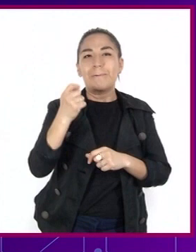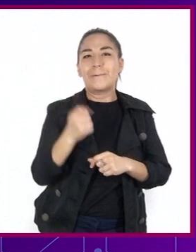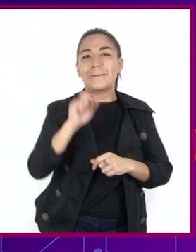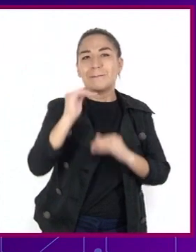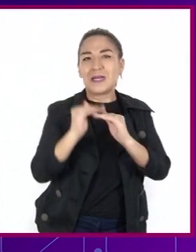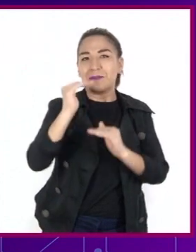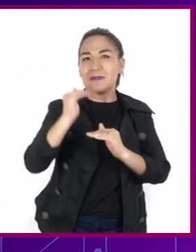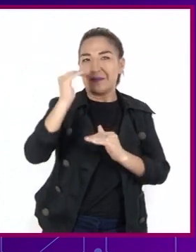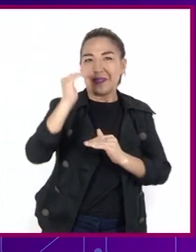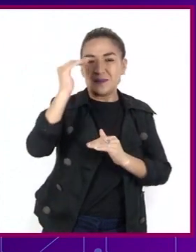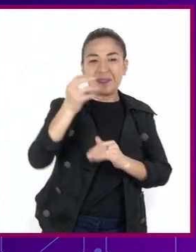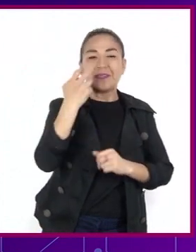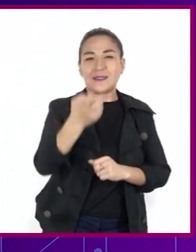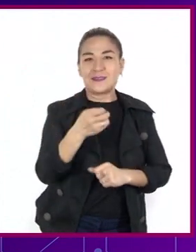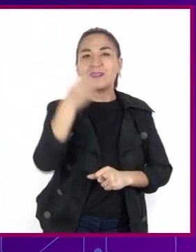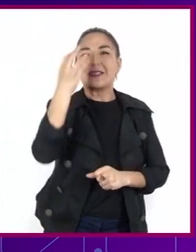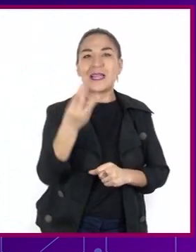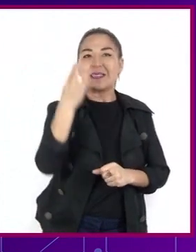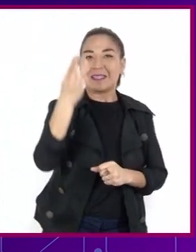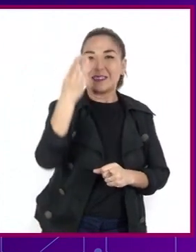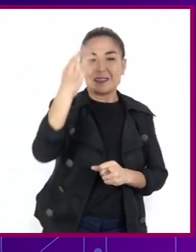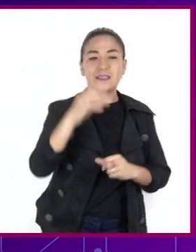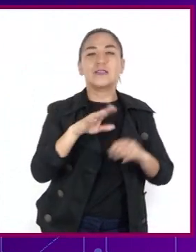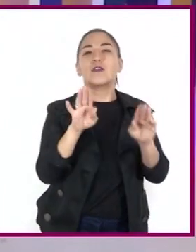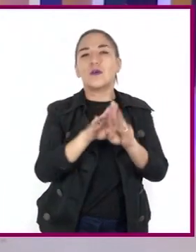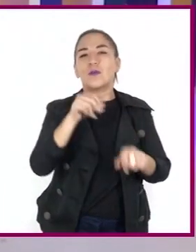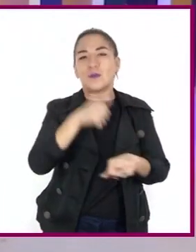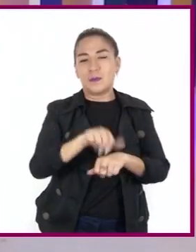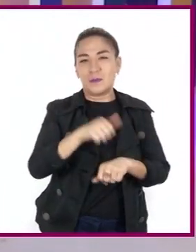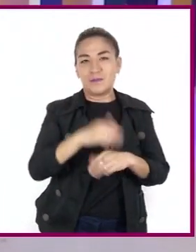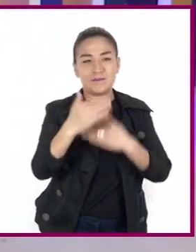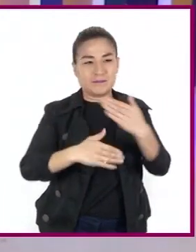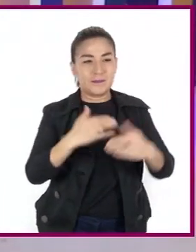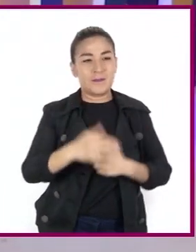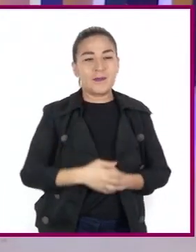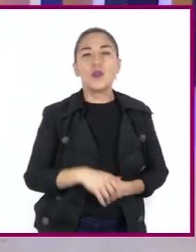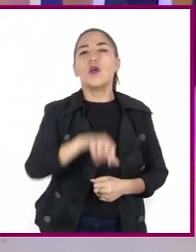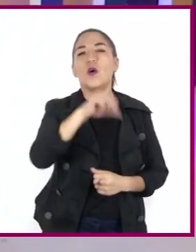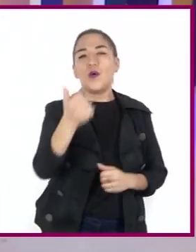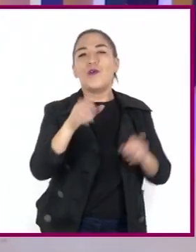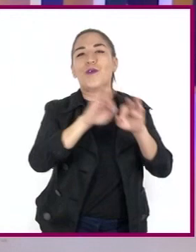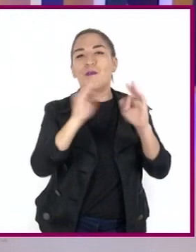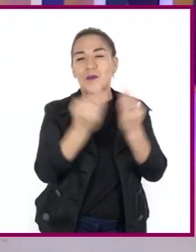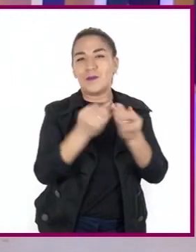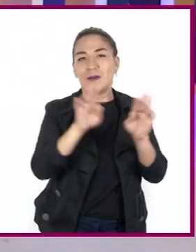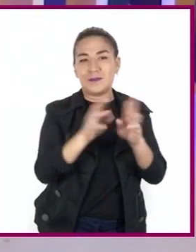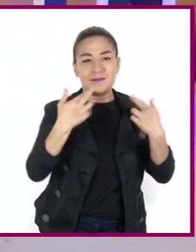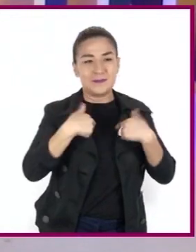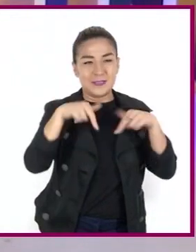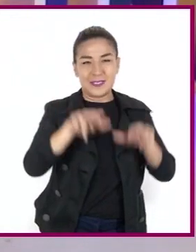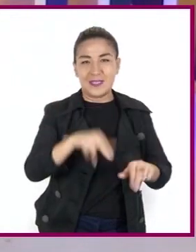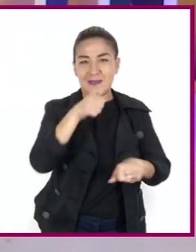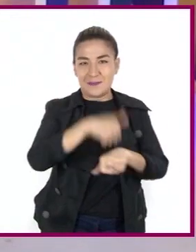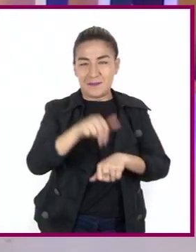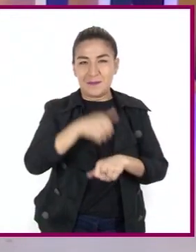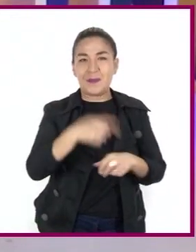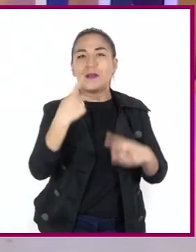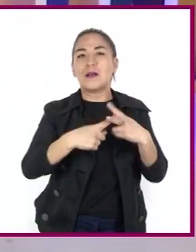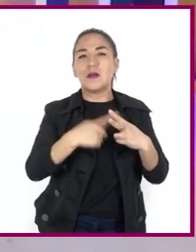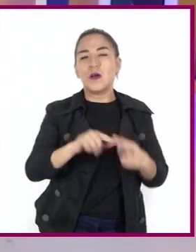n para representar cualquier término de la sucesión. Un método para encontrar expresiones algebraicas equivalentes